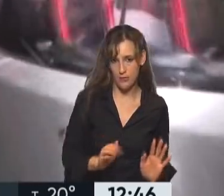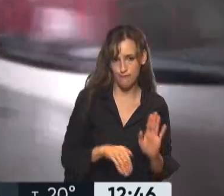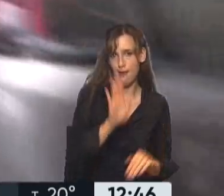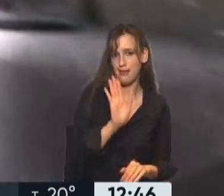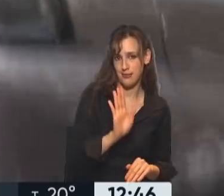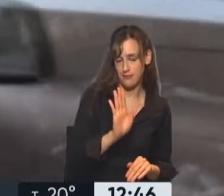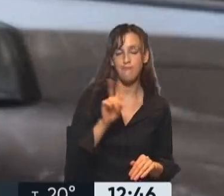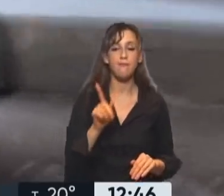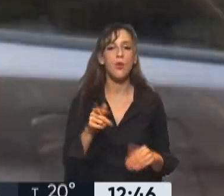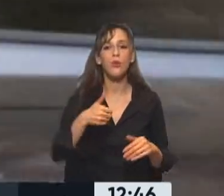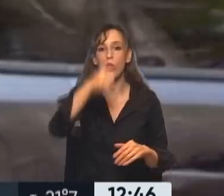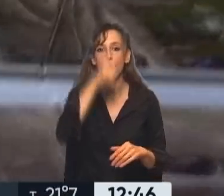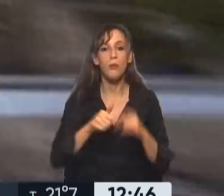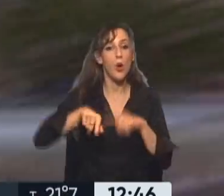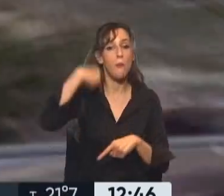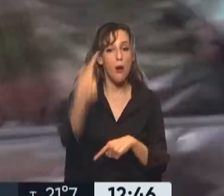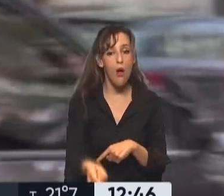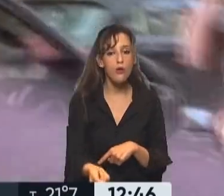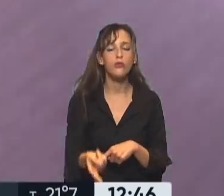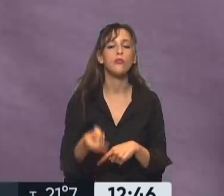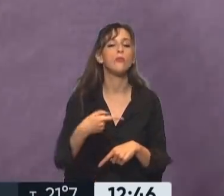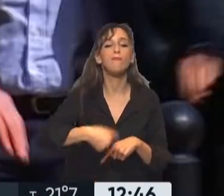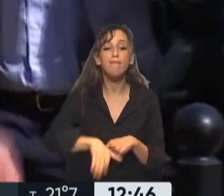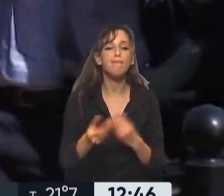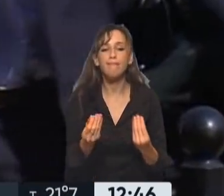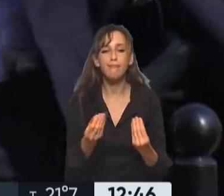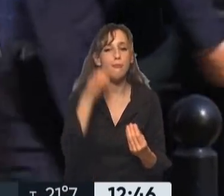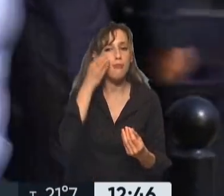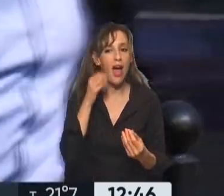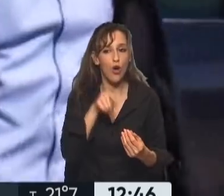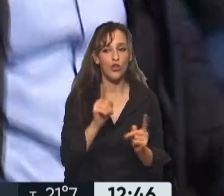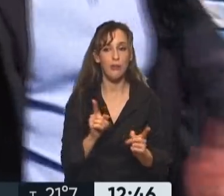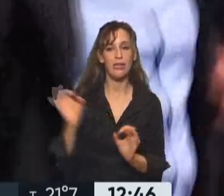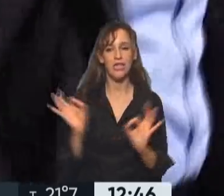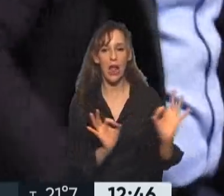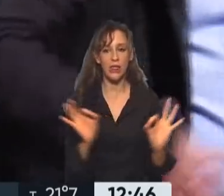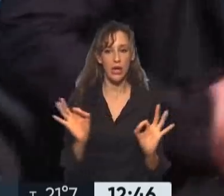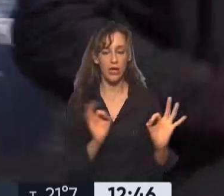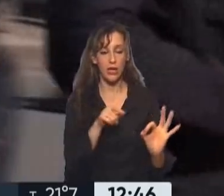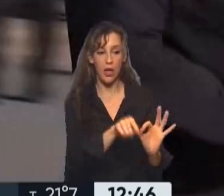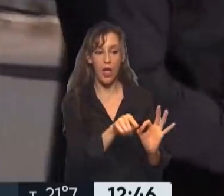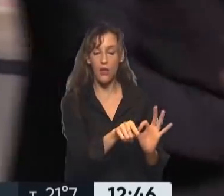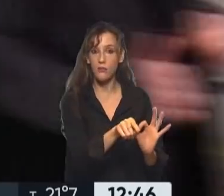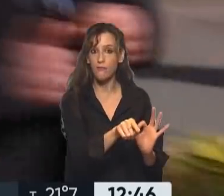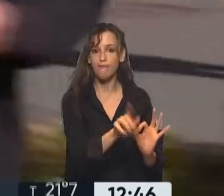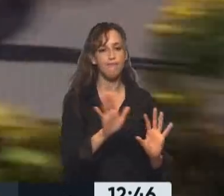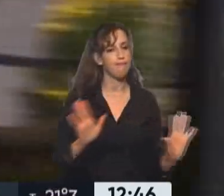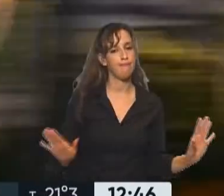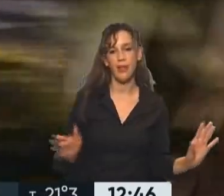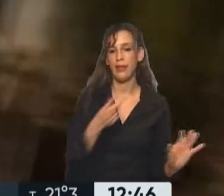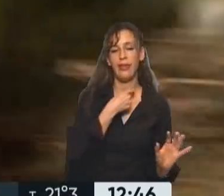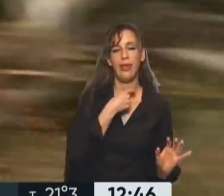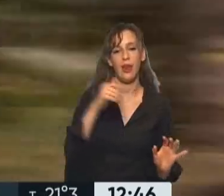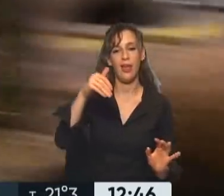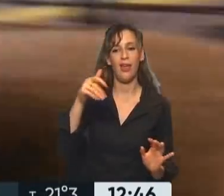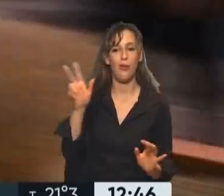suceder de aquí al domingo que viene, y la estrategia de Macron también de aquí al domingo que viene, es volver a poner a Marine Le Pen en el